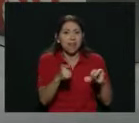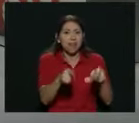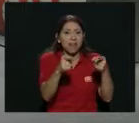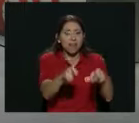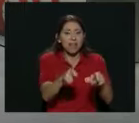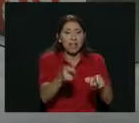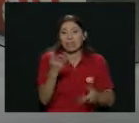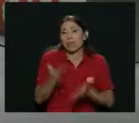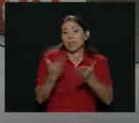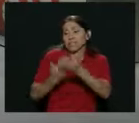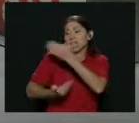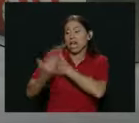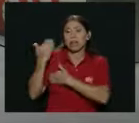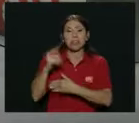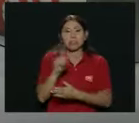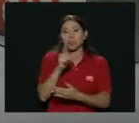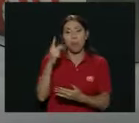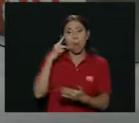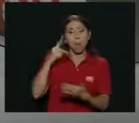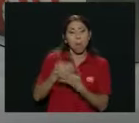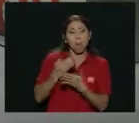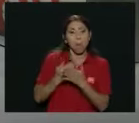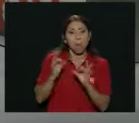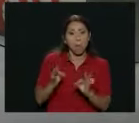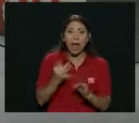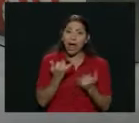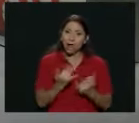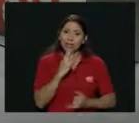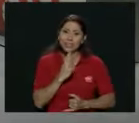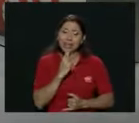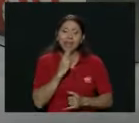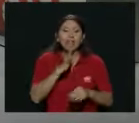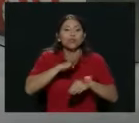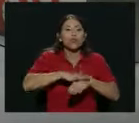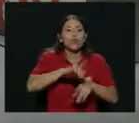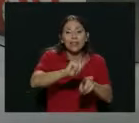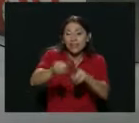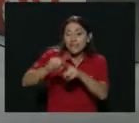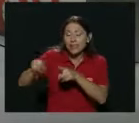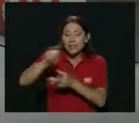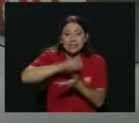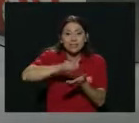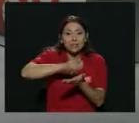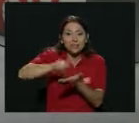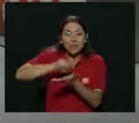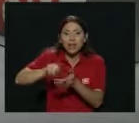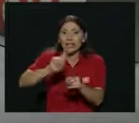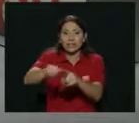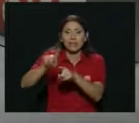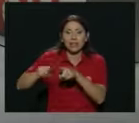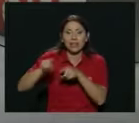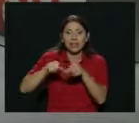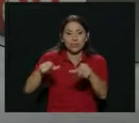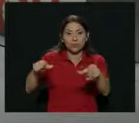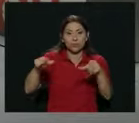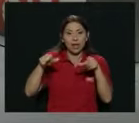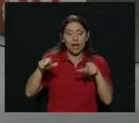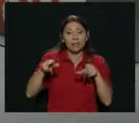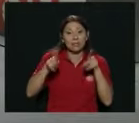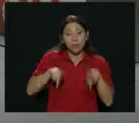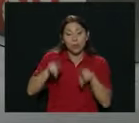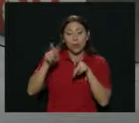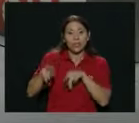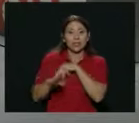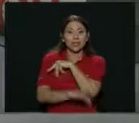lugares donde tal vez antes no era tan evidente, e incluso se habla de centros educativos y demás donde la población migrante pues está siendo